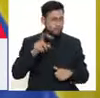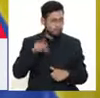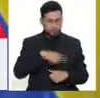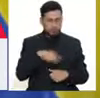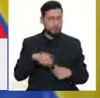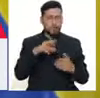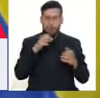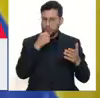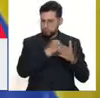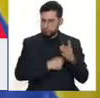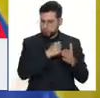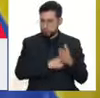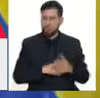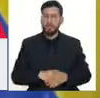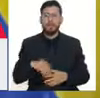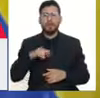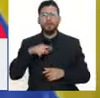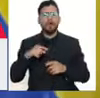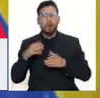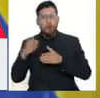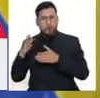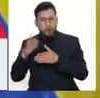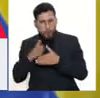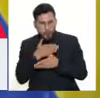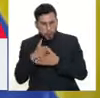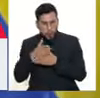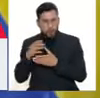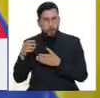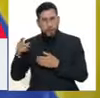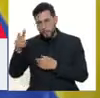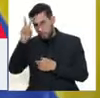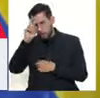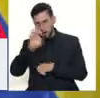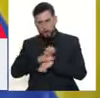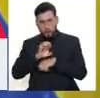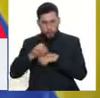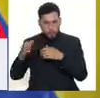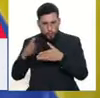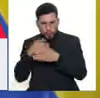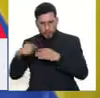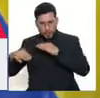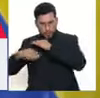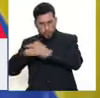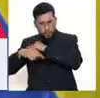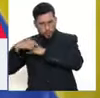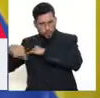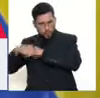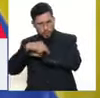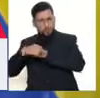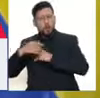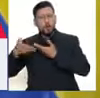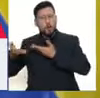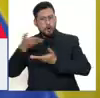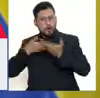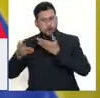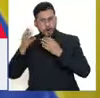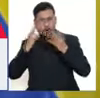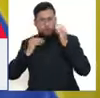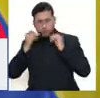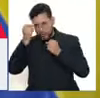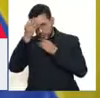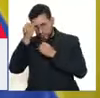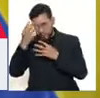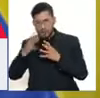la ejecución de operaciones coordinadas y simultáneas en frontera, el intercambio de